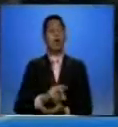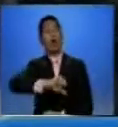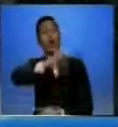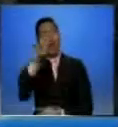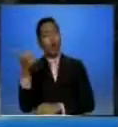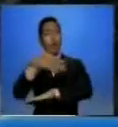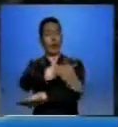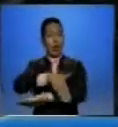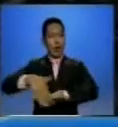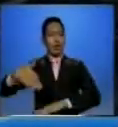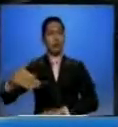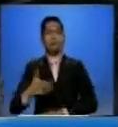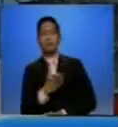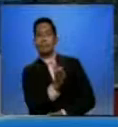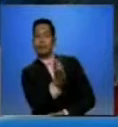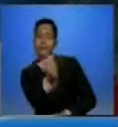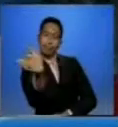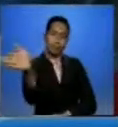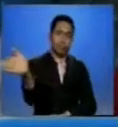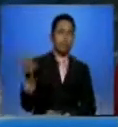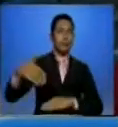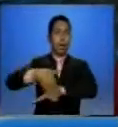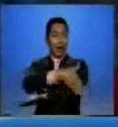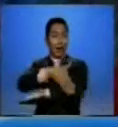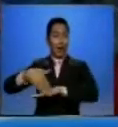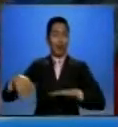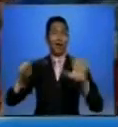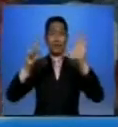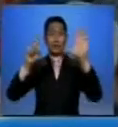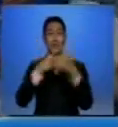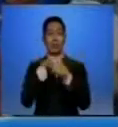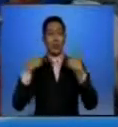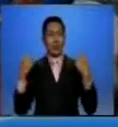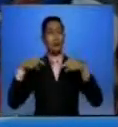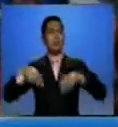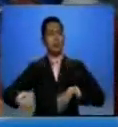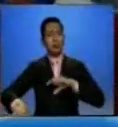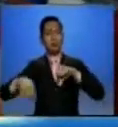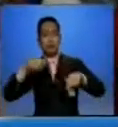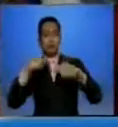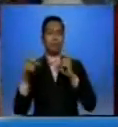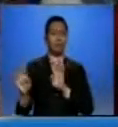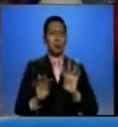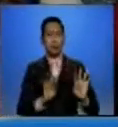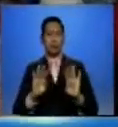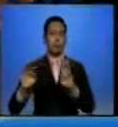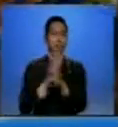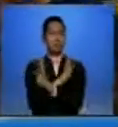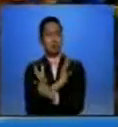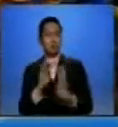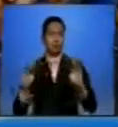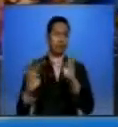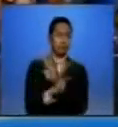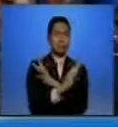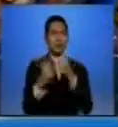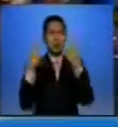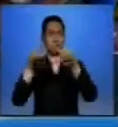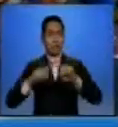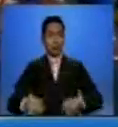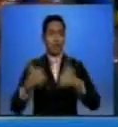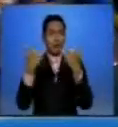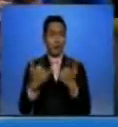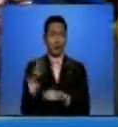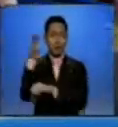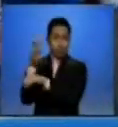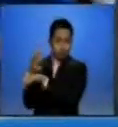vías alternas. Y bueno, nuestro camarógrafo Guillermo Ferruzola nos está mostrando todas estas maravillas de monigotes que